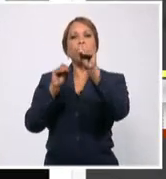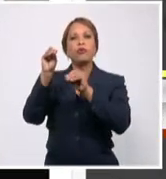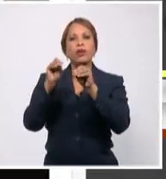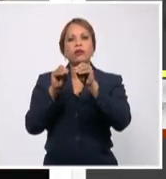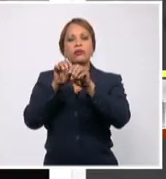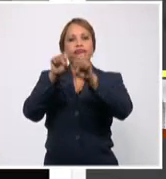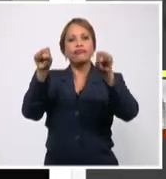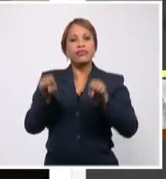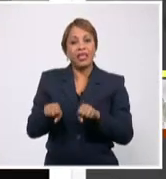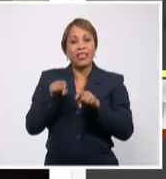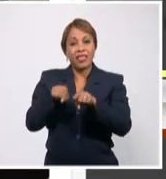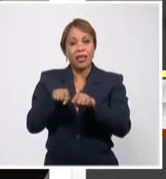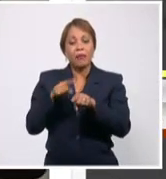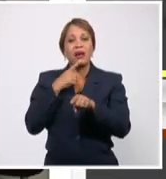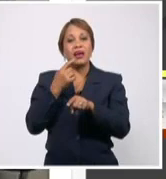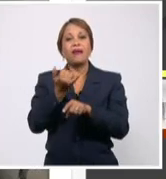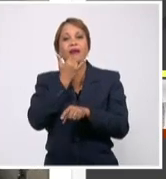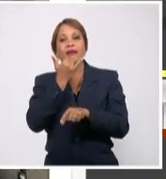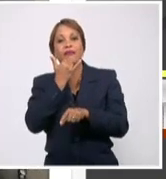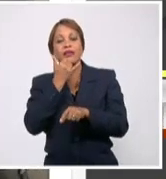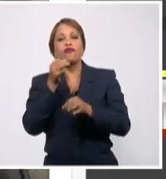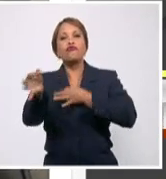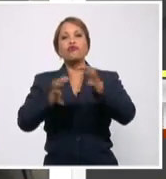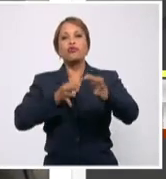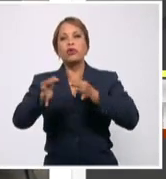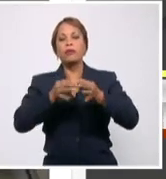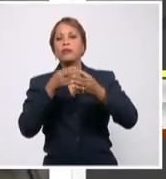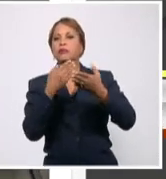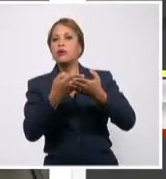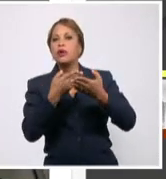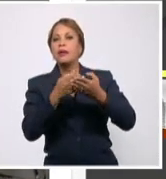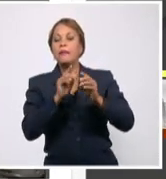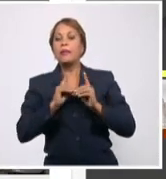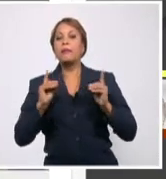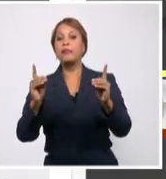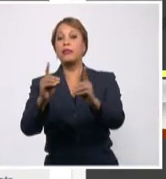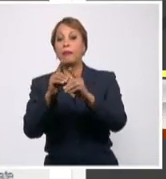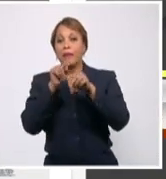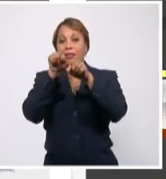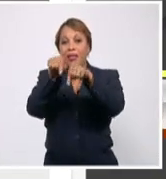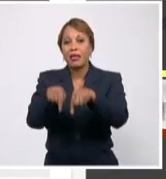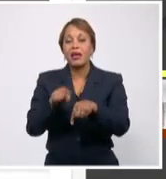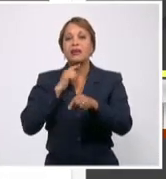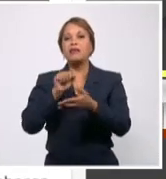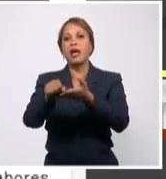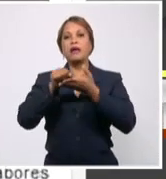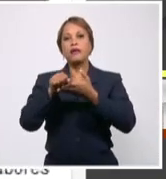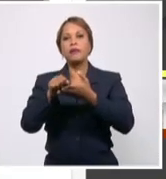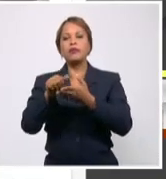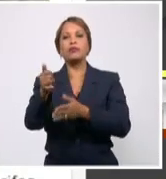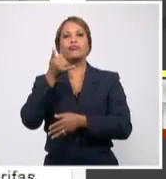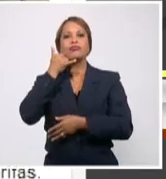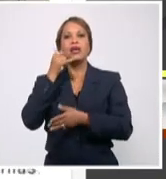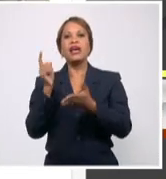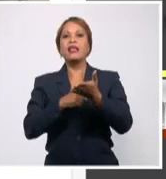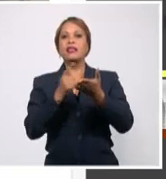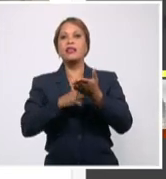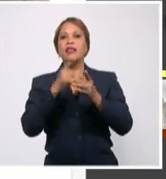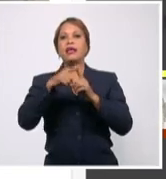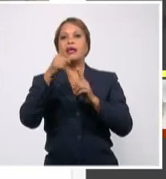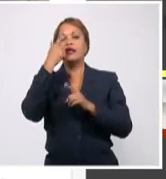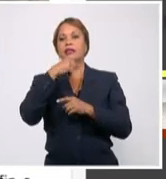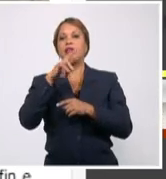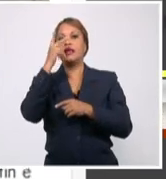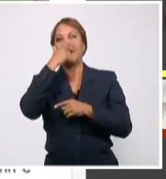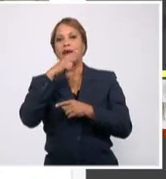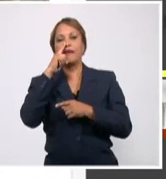que causarán afectaciones en el funcionamiento de las oficinas comerciales, de los servicios y de transfer móvil durante los días de fin